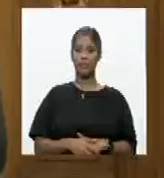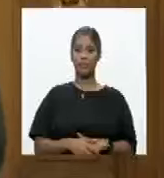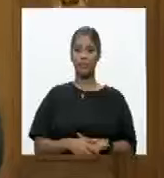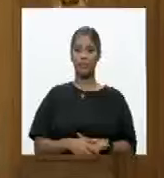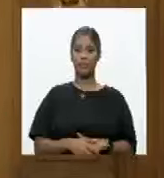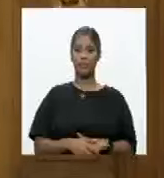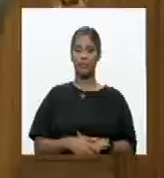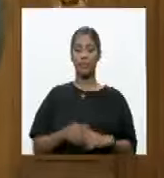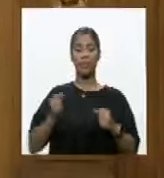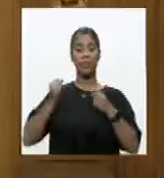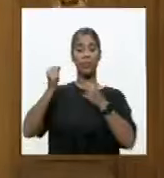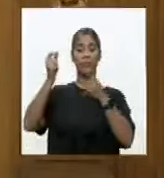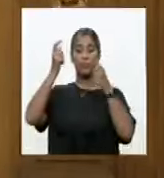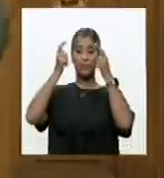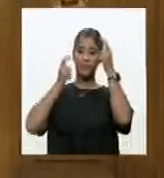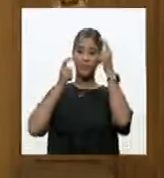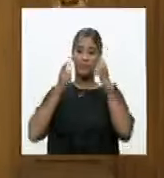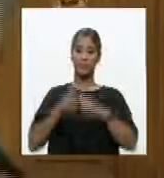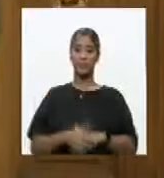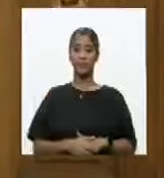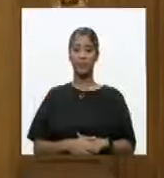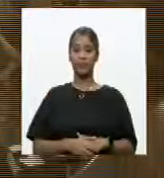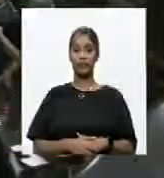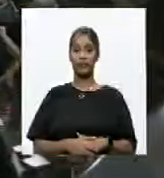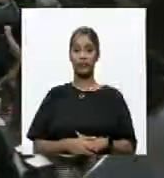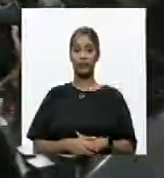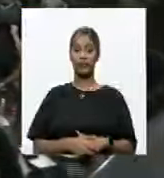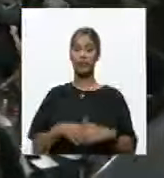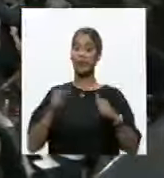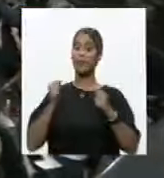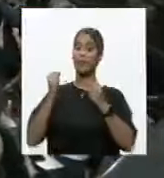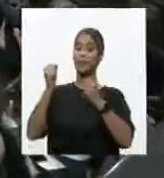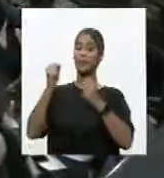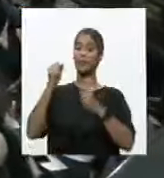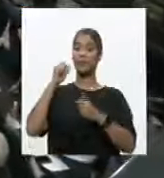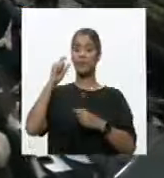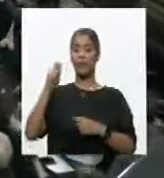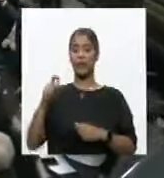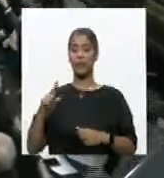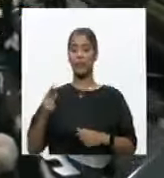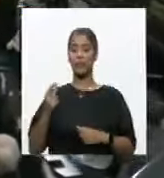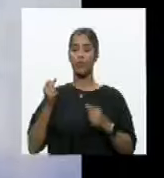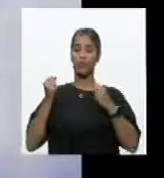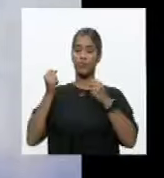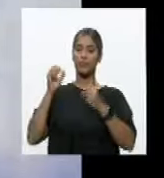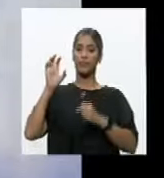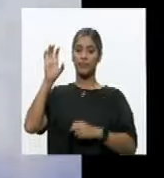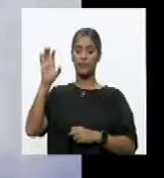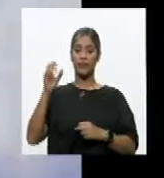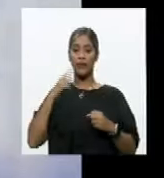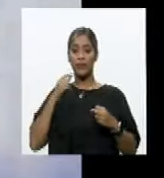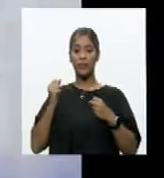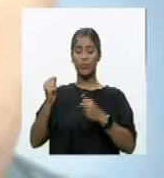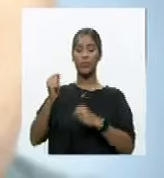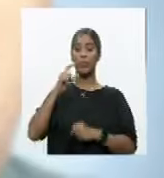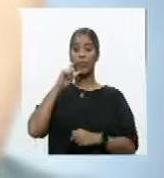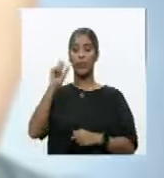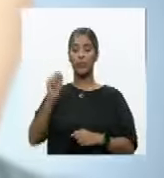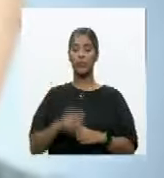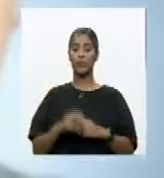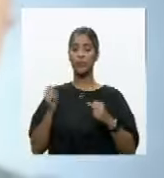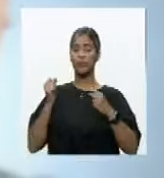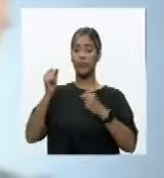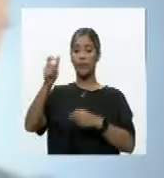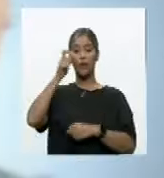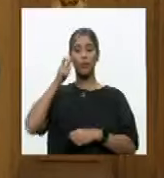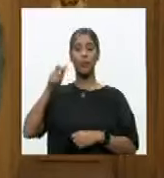hey! ¡Que viva Chávez! ¡Que viva el Primera! ¡Que viva la patria! ¡Que viva Maduro! ¡Y que viva